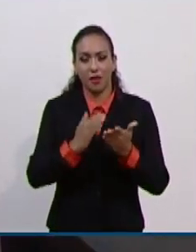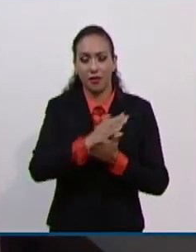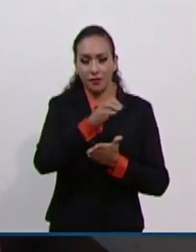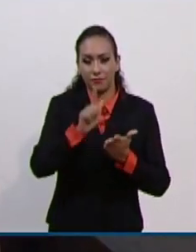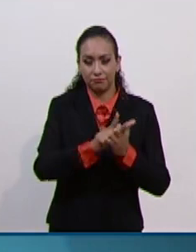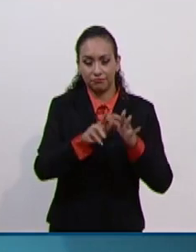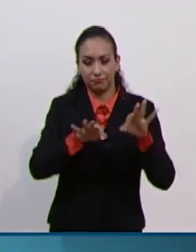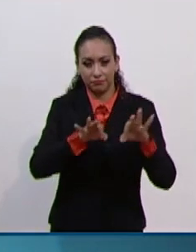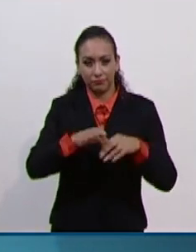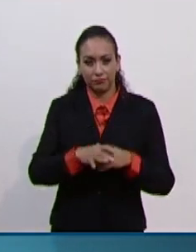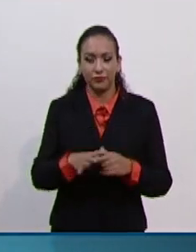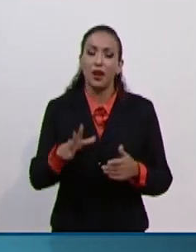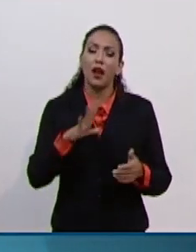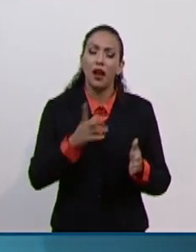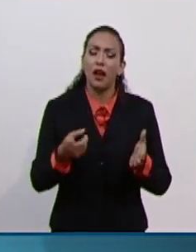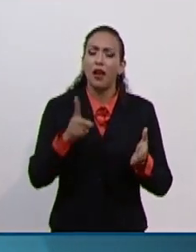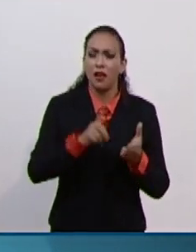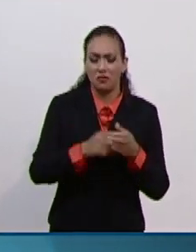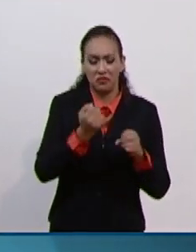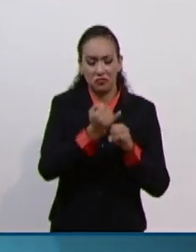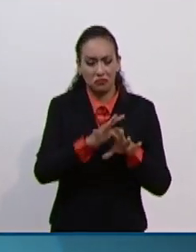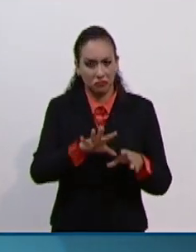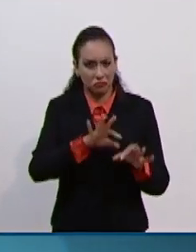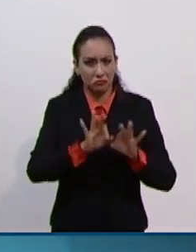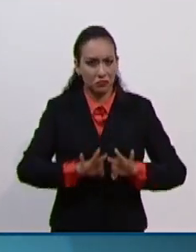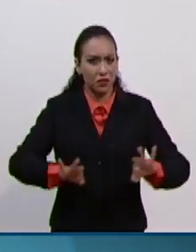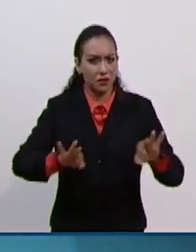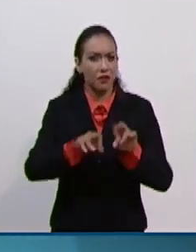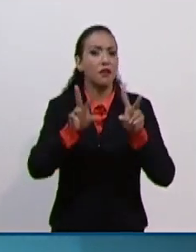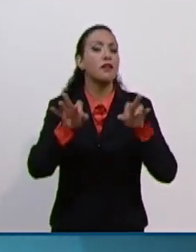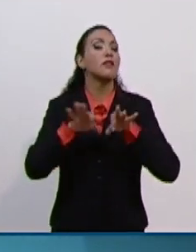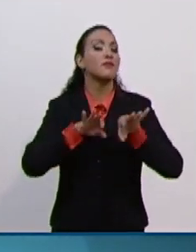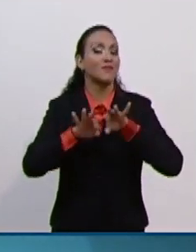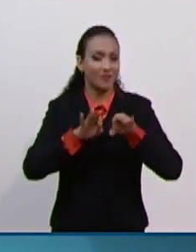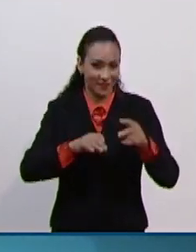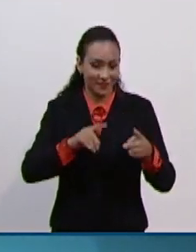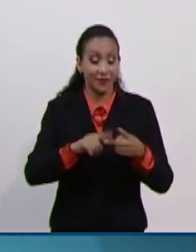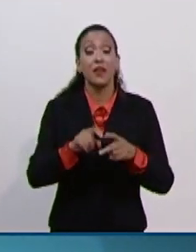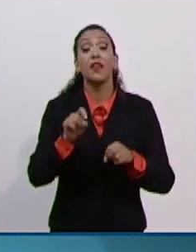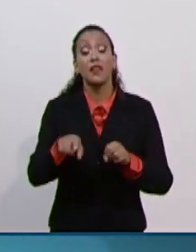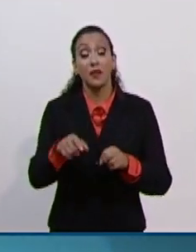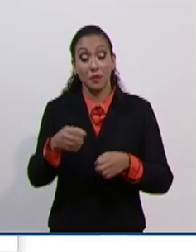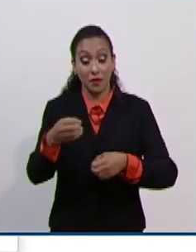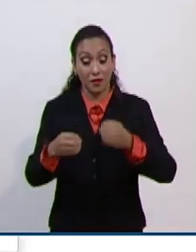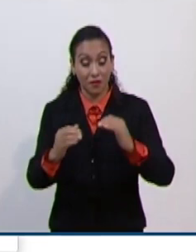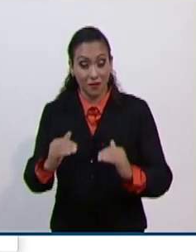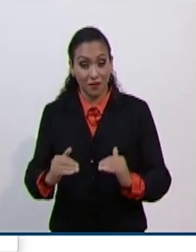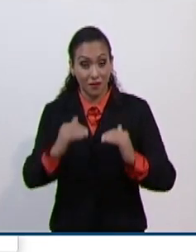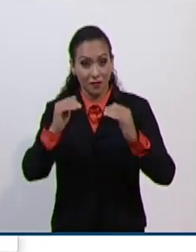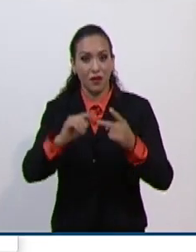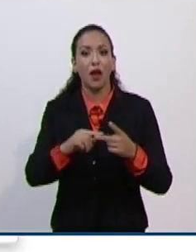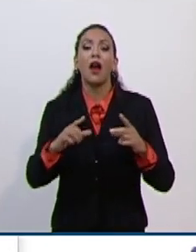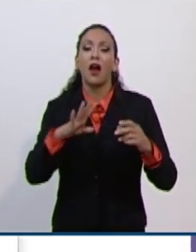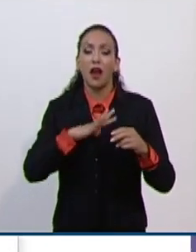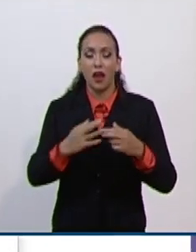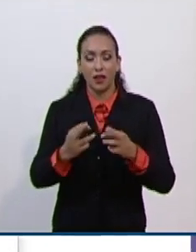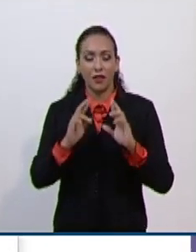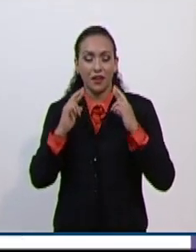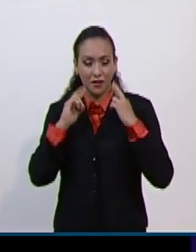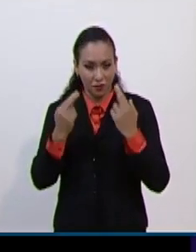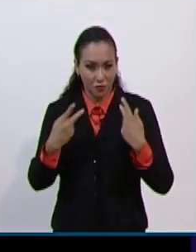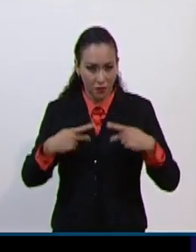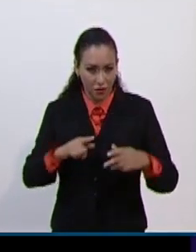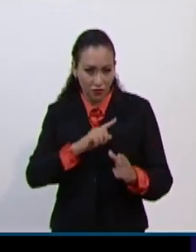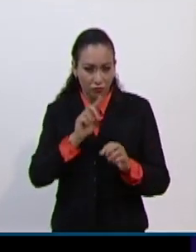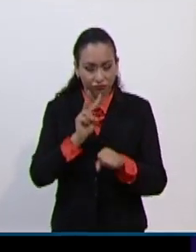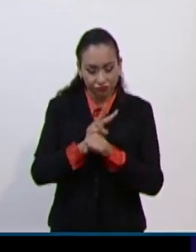laboral. Contiene los precedentes más relevantes en materia laboral, tanto del máximo tribunal como de plenos de circuito, plenos regionales y